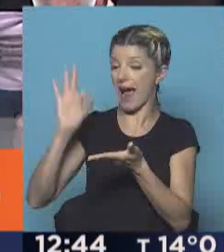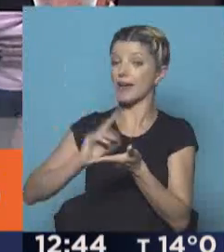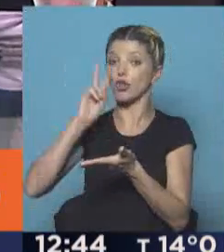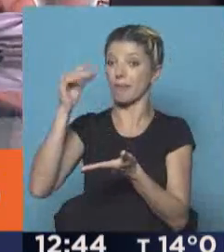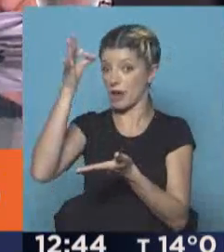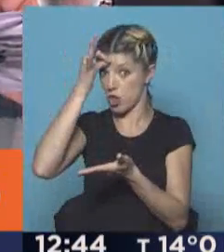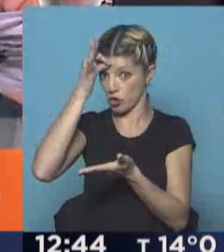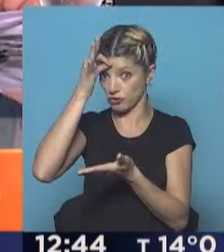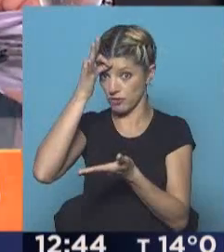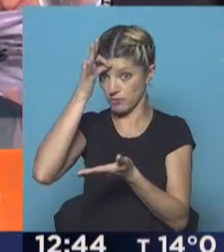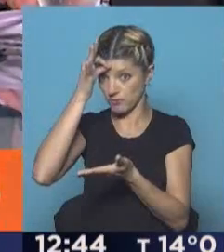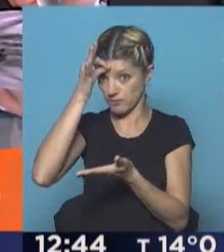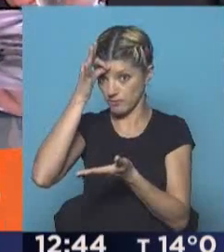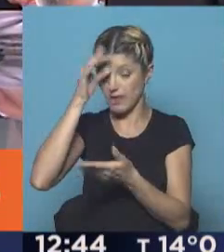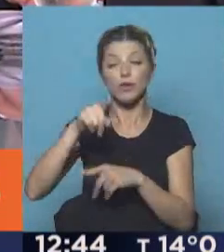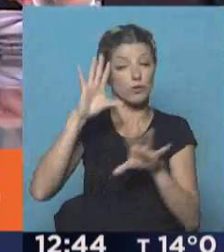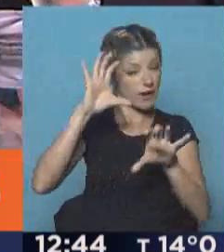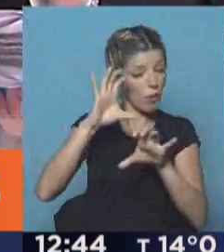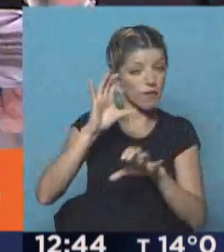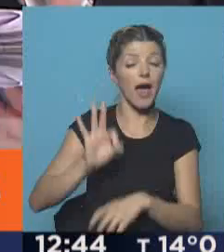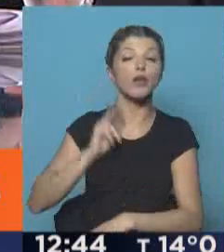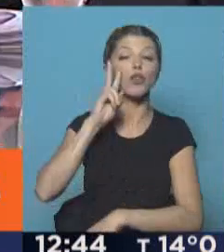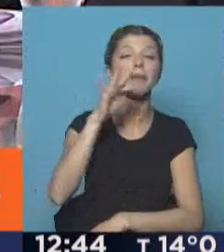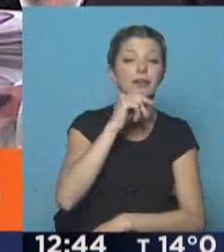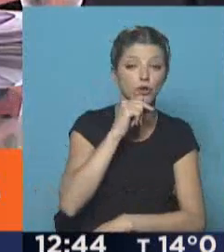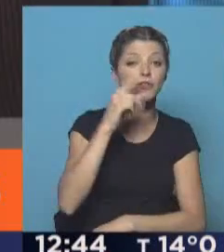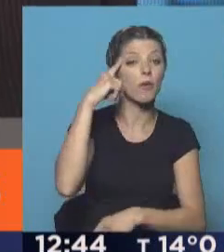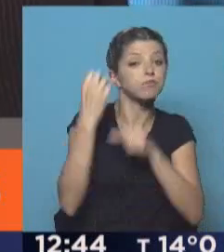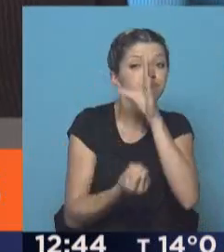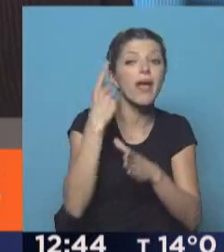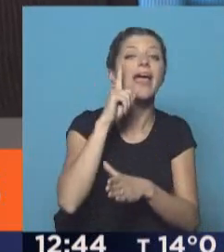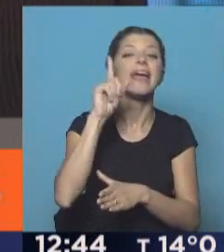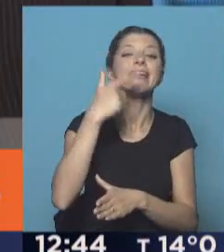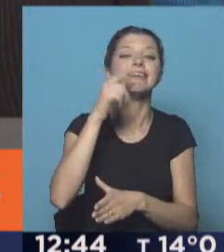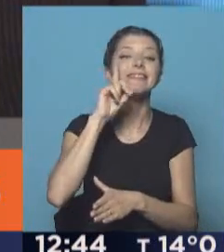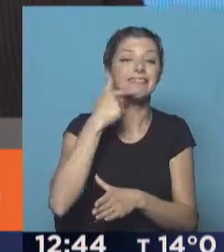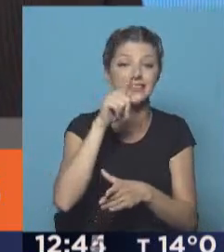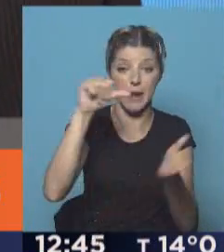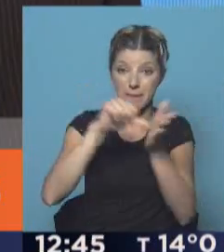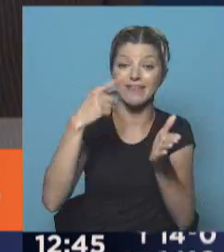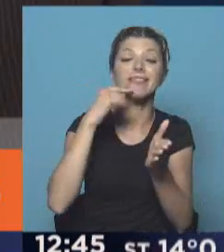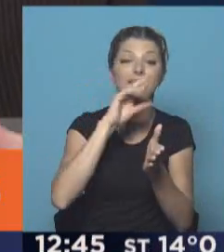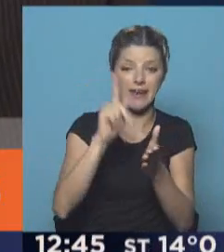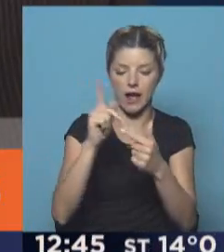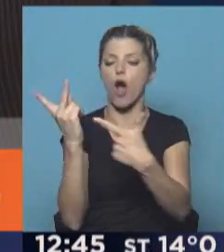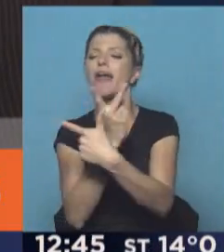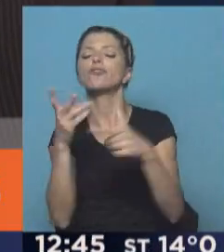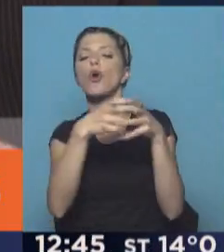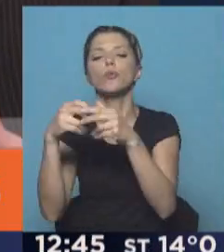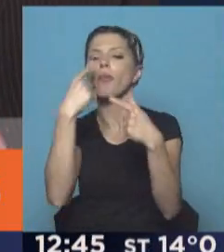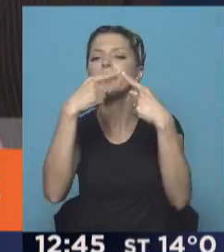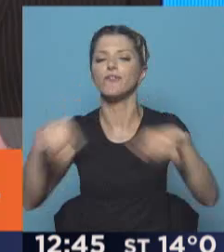y recordemos que el ISIS surgió en 2014 en Irak. La diferencia entre el ISIS y Al-Nusra es que